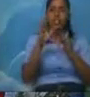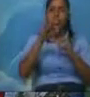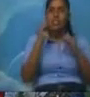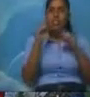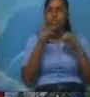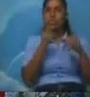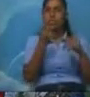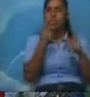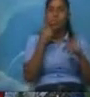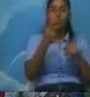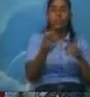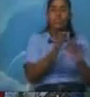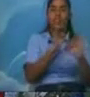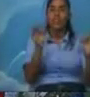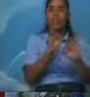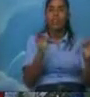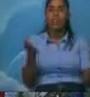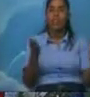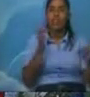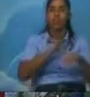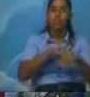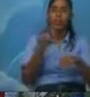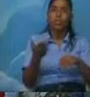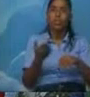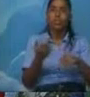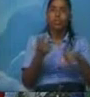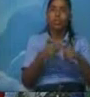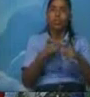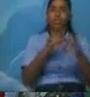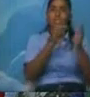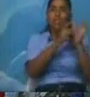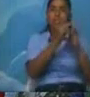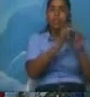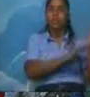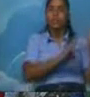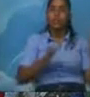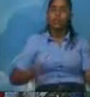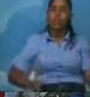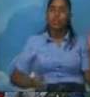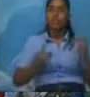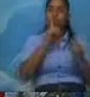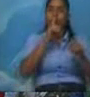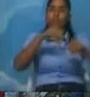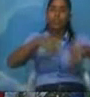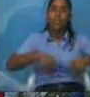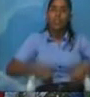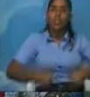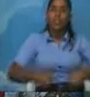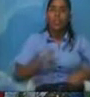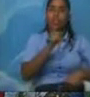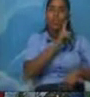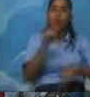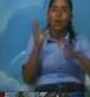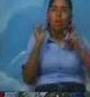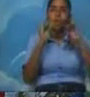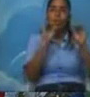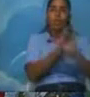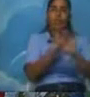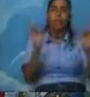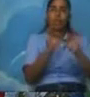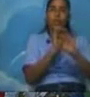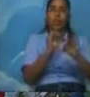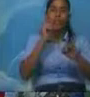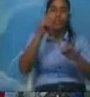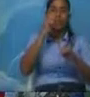hablando contra ti no dices nada y Jesucristo calladito no hablaba nada y